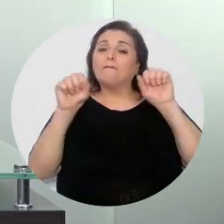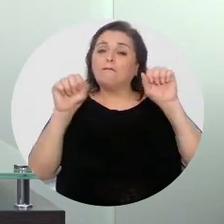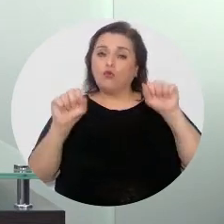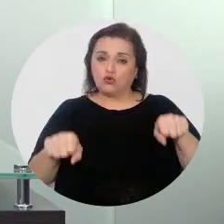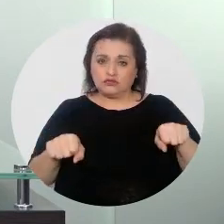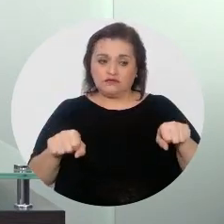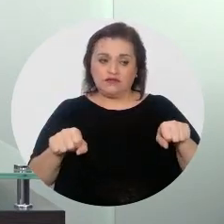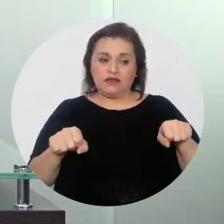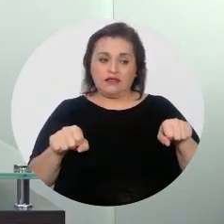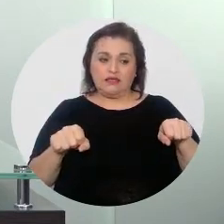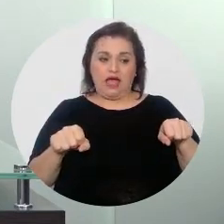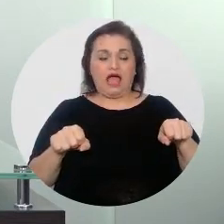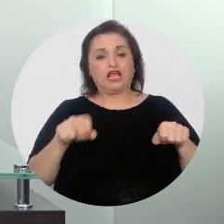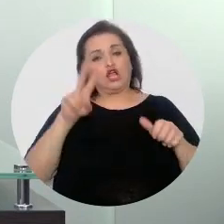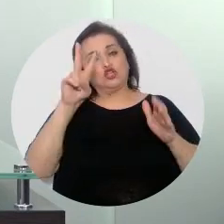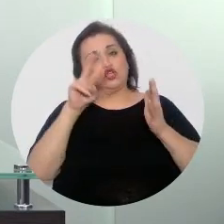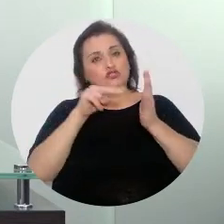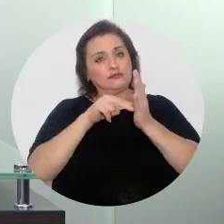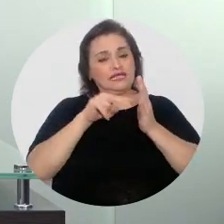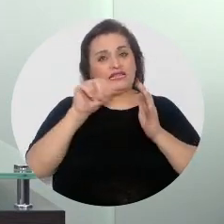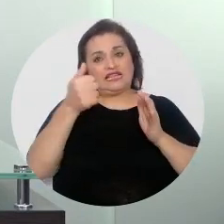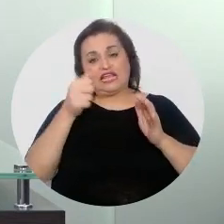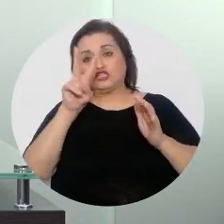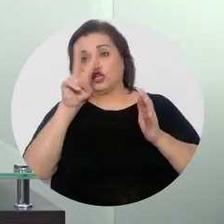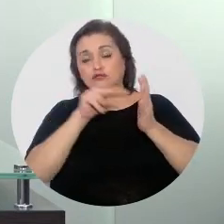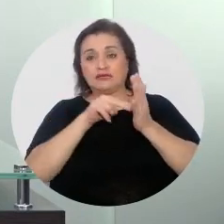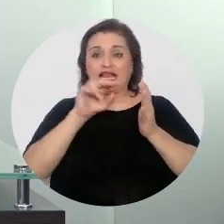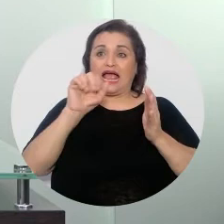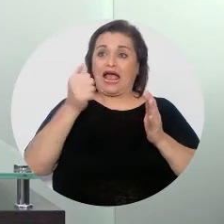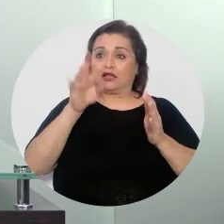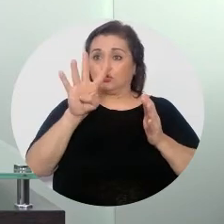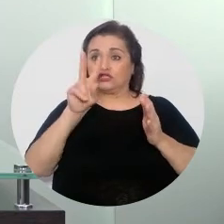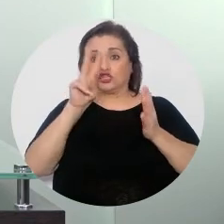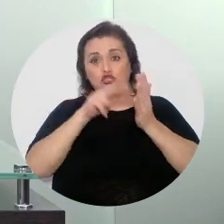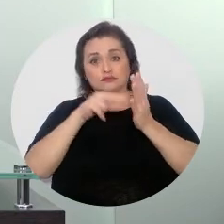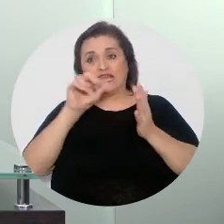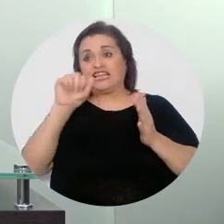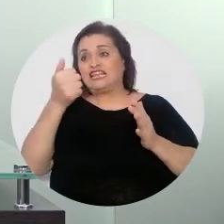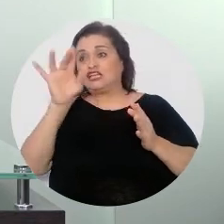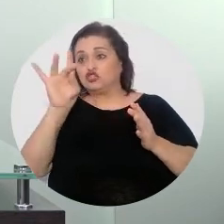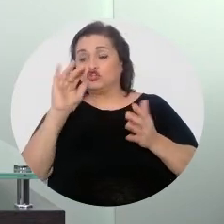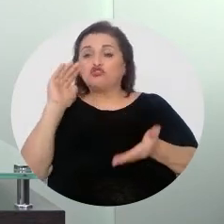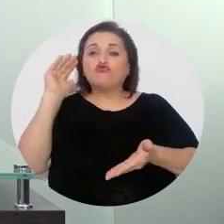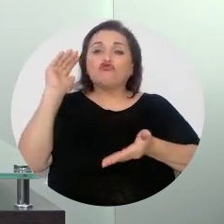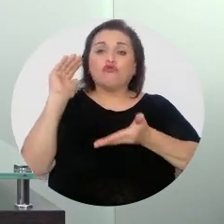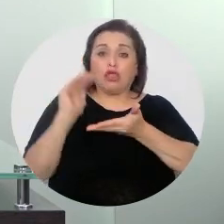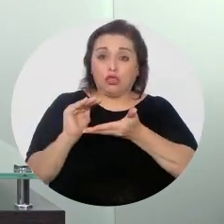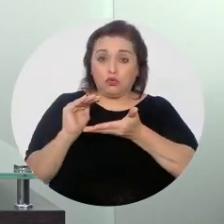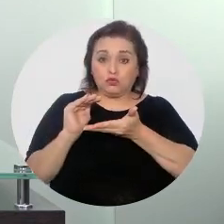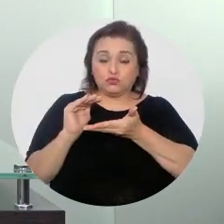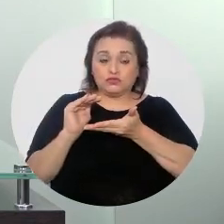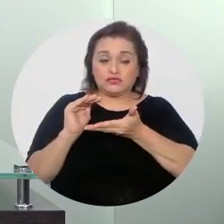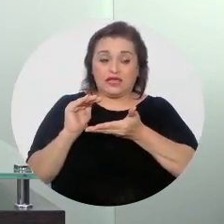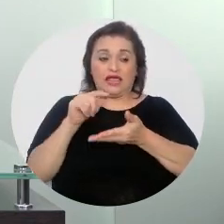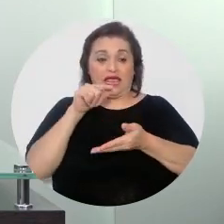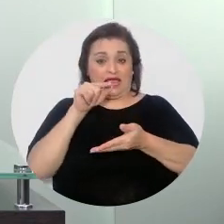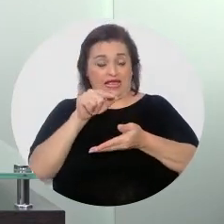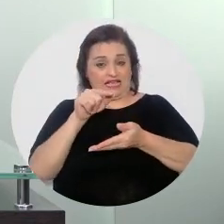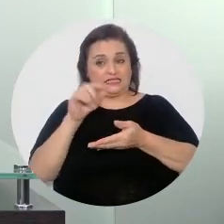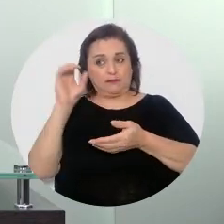en la posibilidad, como ha sucedido en el 2010, 2014 y 2018, de reducir